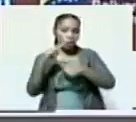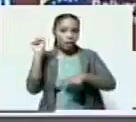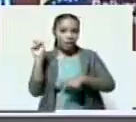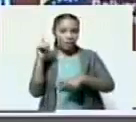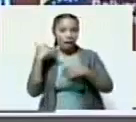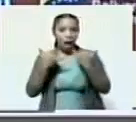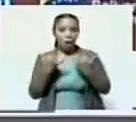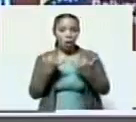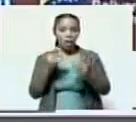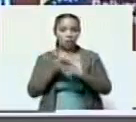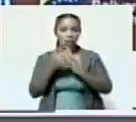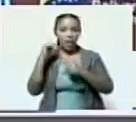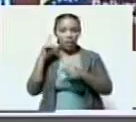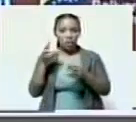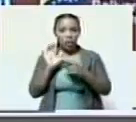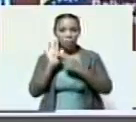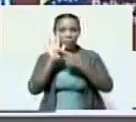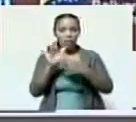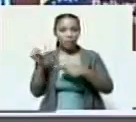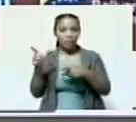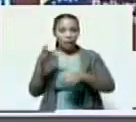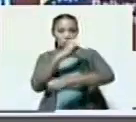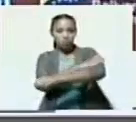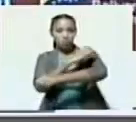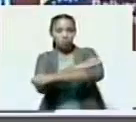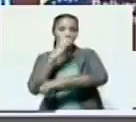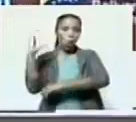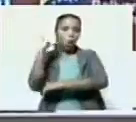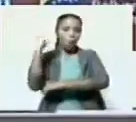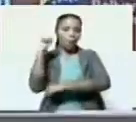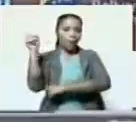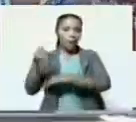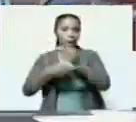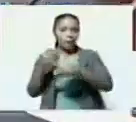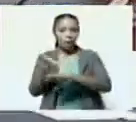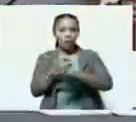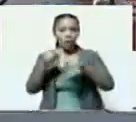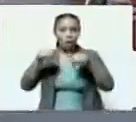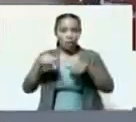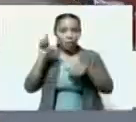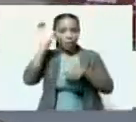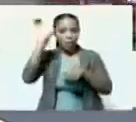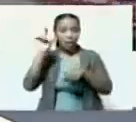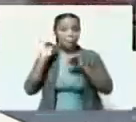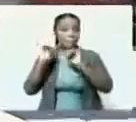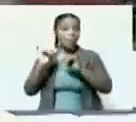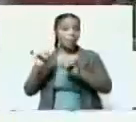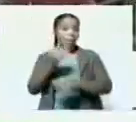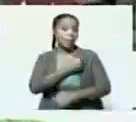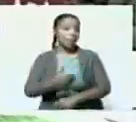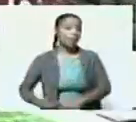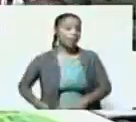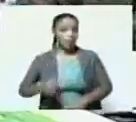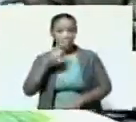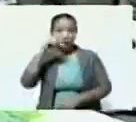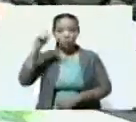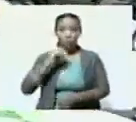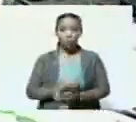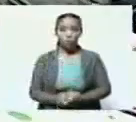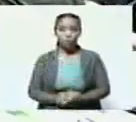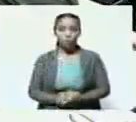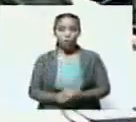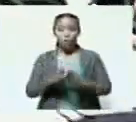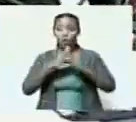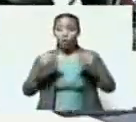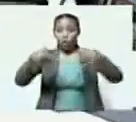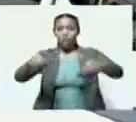ahora, representantes de la oligarquía colombiana que gobiernan en este país, el mismo presidente Nicolás Maduro Moros, todos